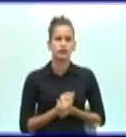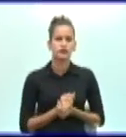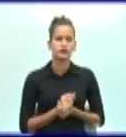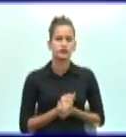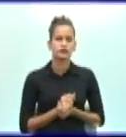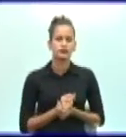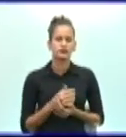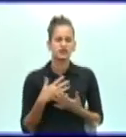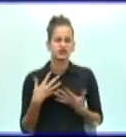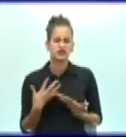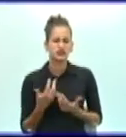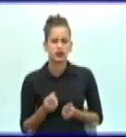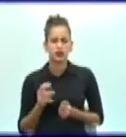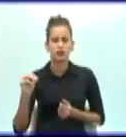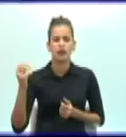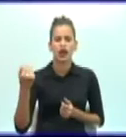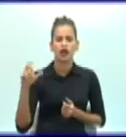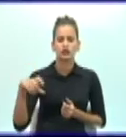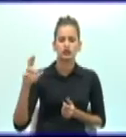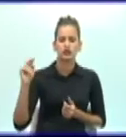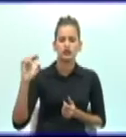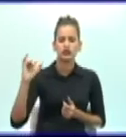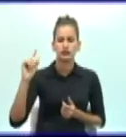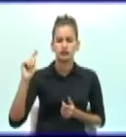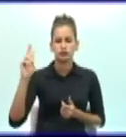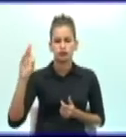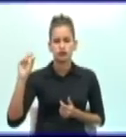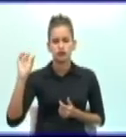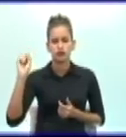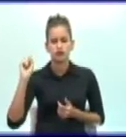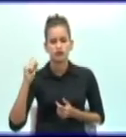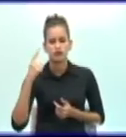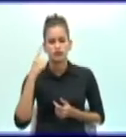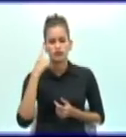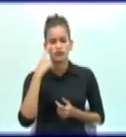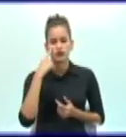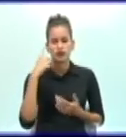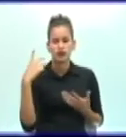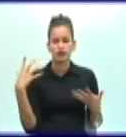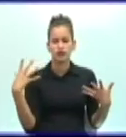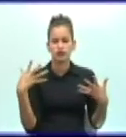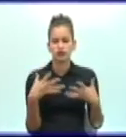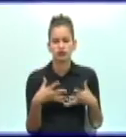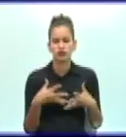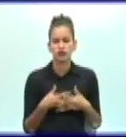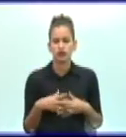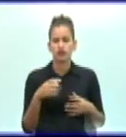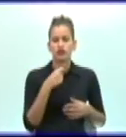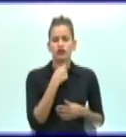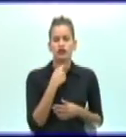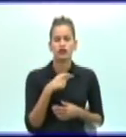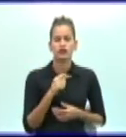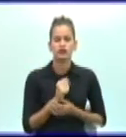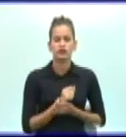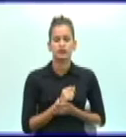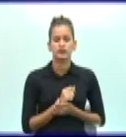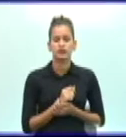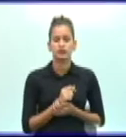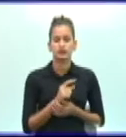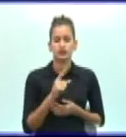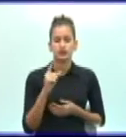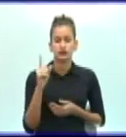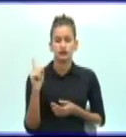se han relacionado en el ejemplo? Se percataron que estas son las magnitudes que